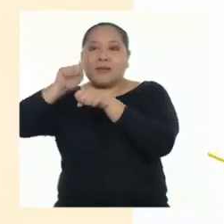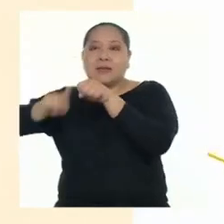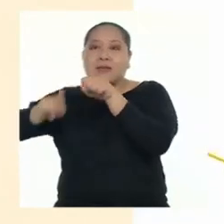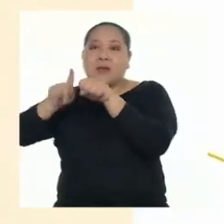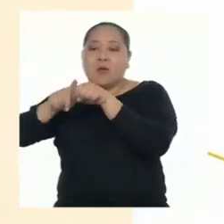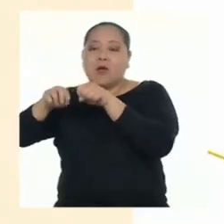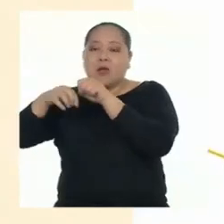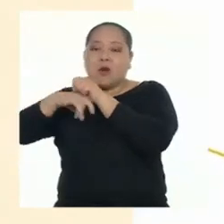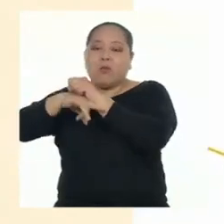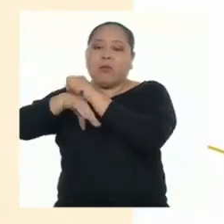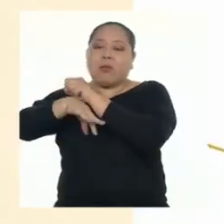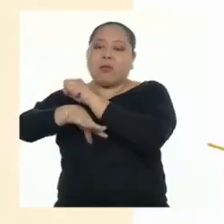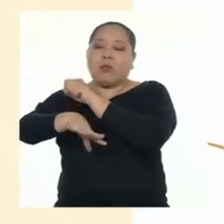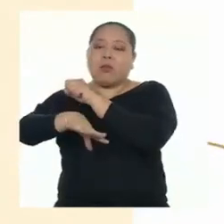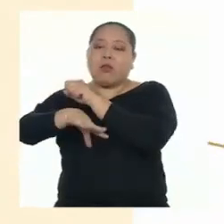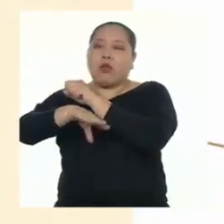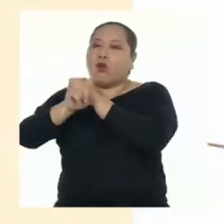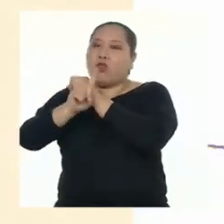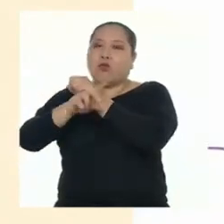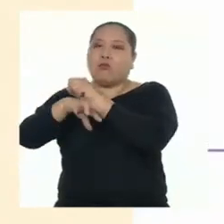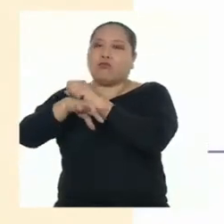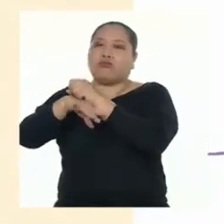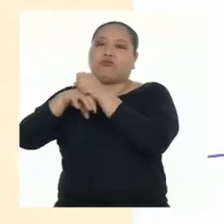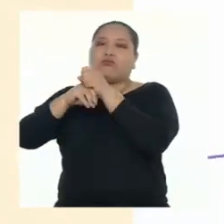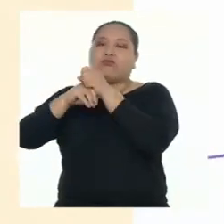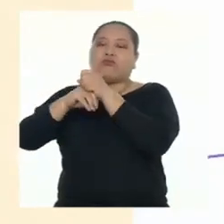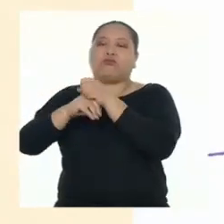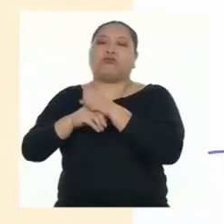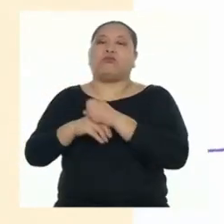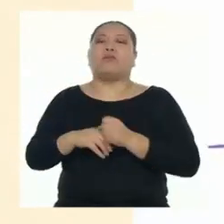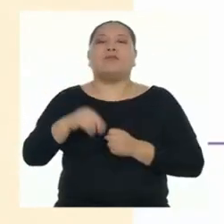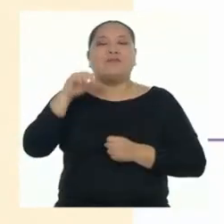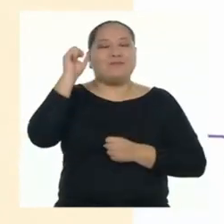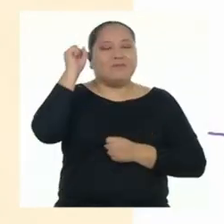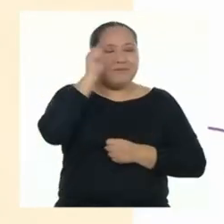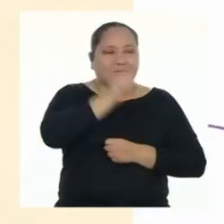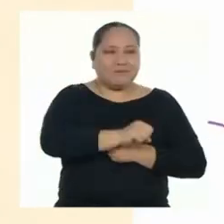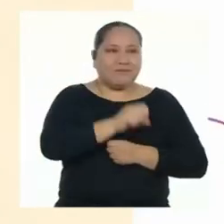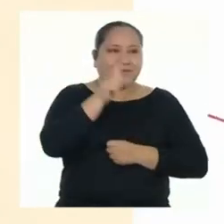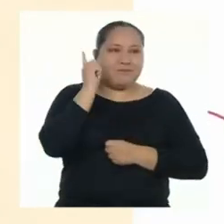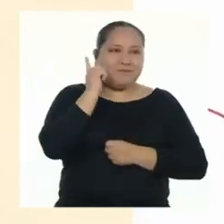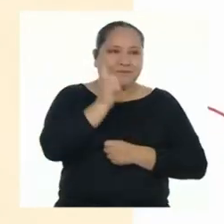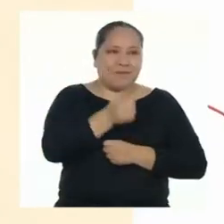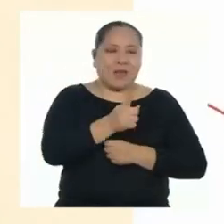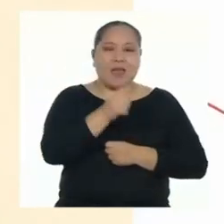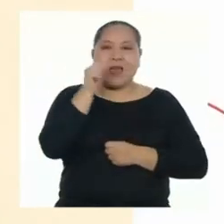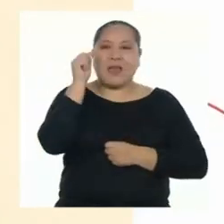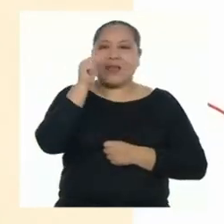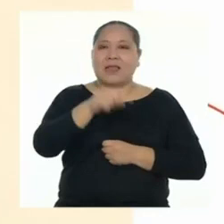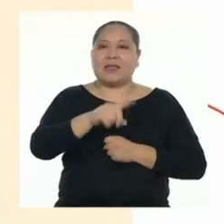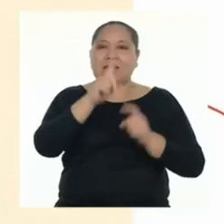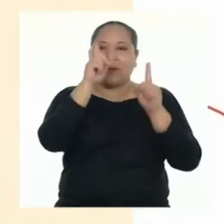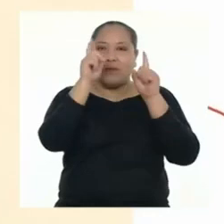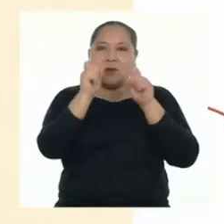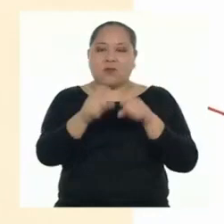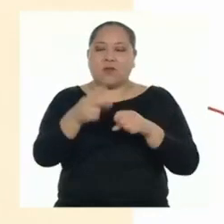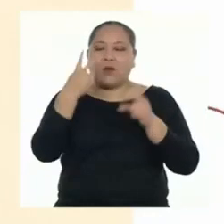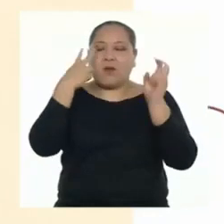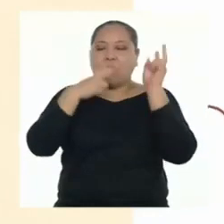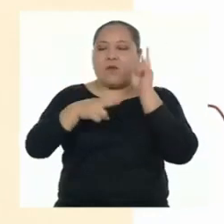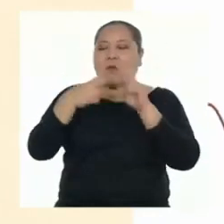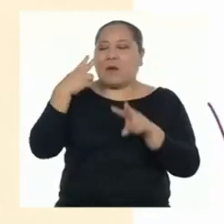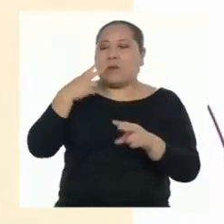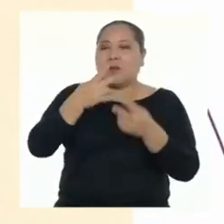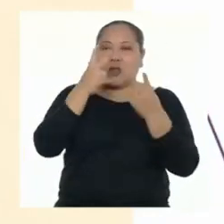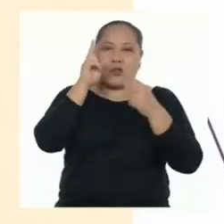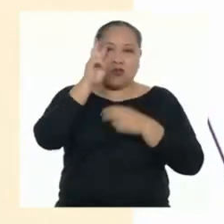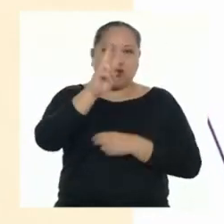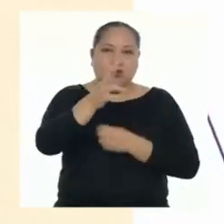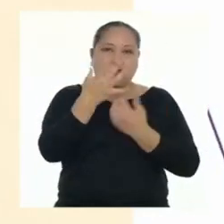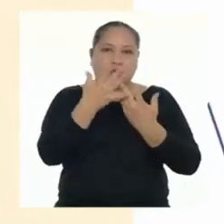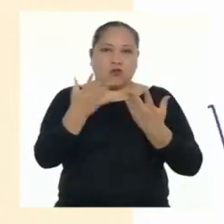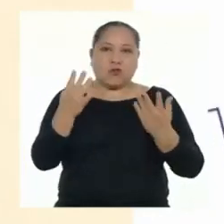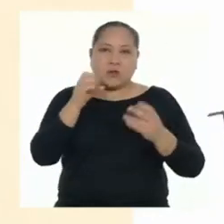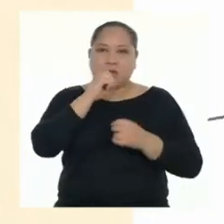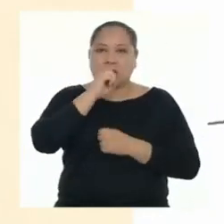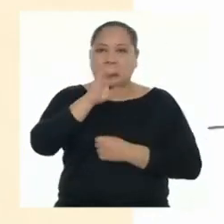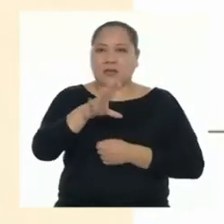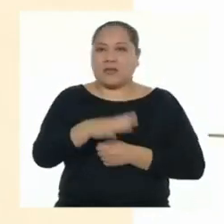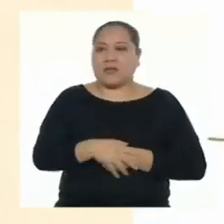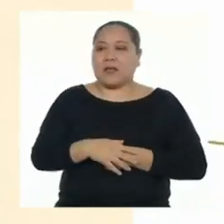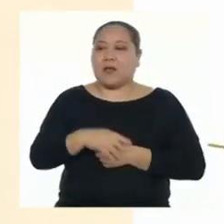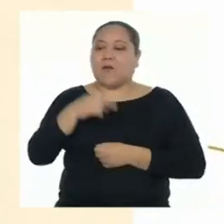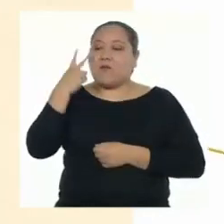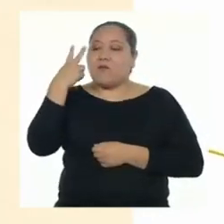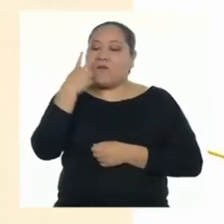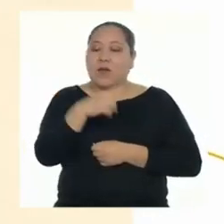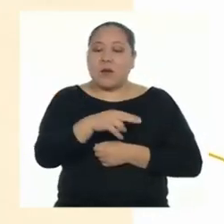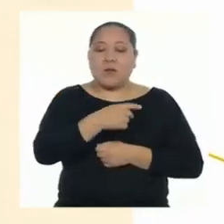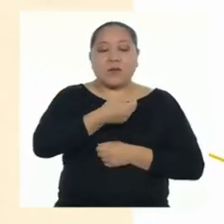la cebolla? Muy bien, Rodrigo. Justamente en esta pregunta podemos ver los 2 elementos que mencionaste anteriormente,